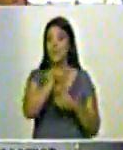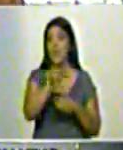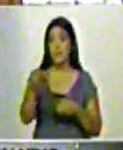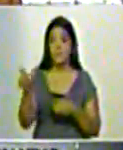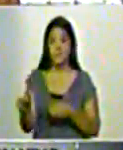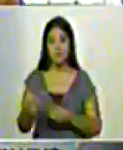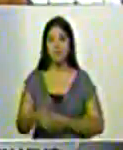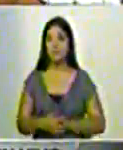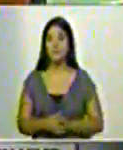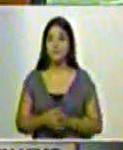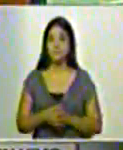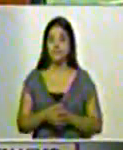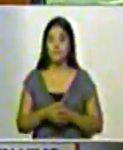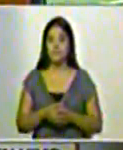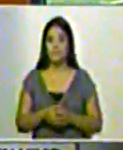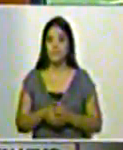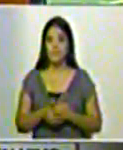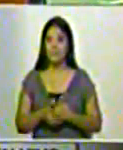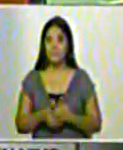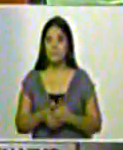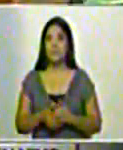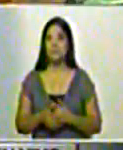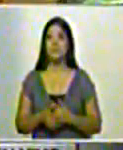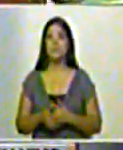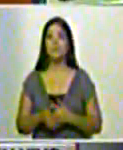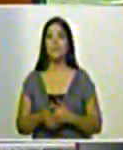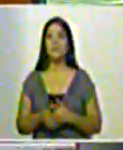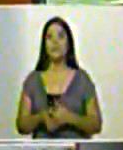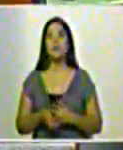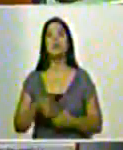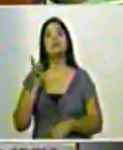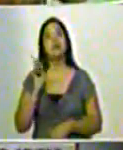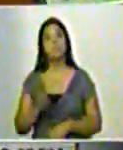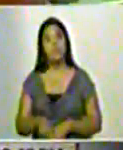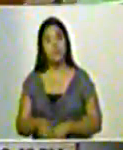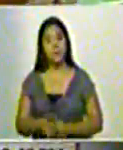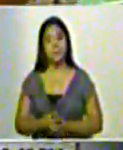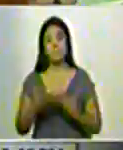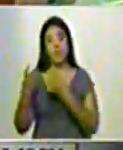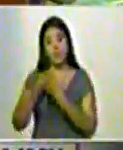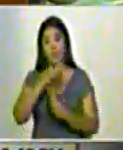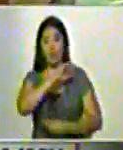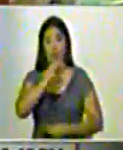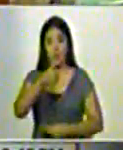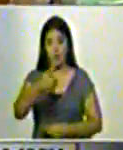patrullas territoriales, que también nos sirvió allí con los jefes de esas patrullas,